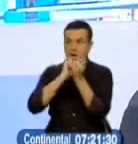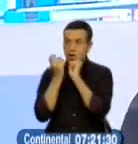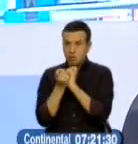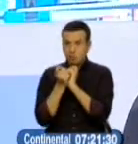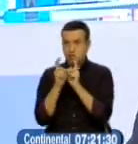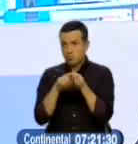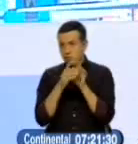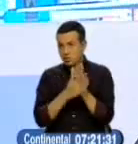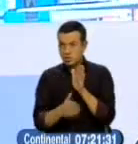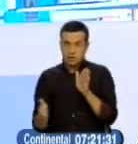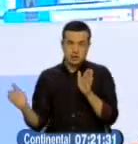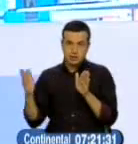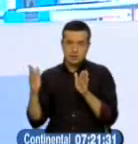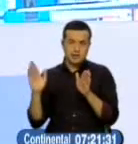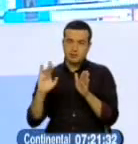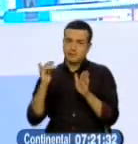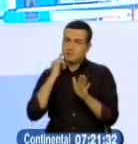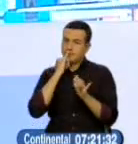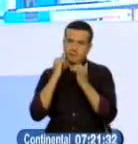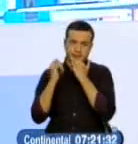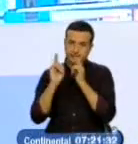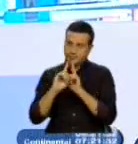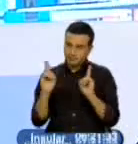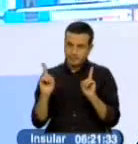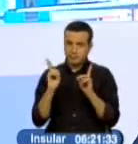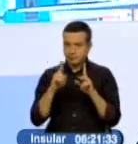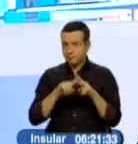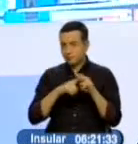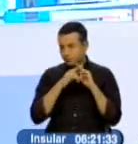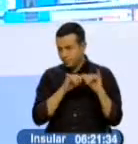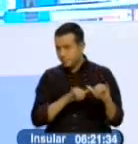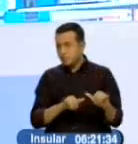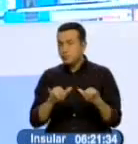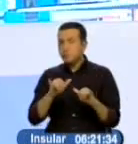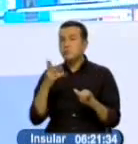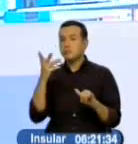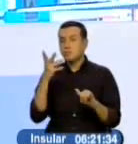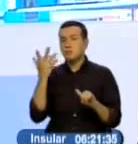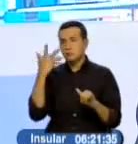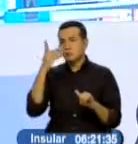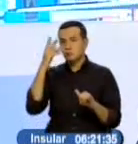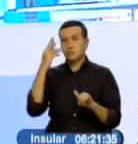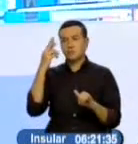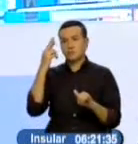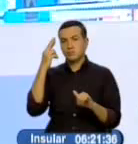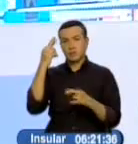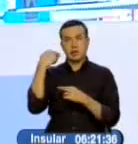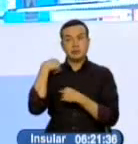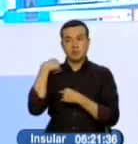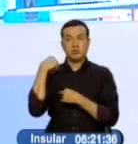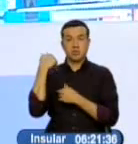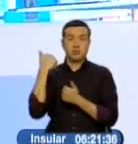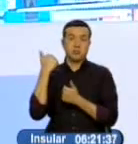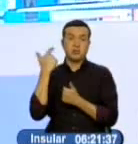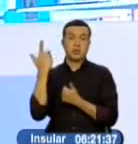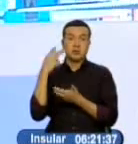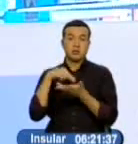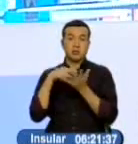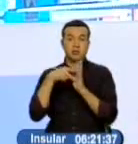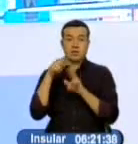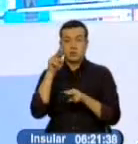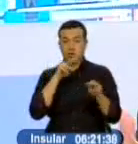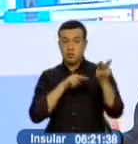está en marcha me parece que no es adecuado. Lo adecuado, en este caso, como irresponsable, es hacer una